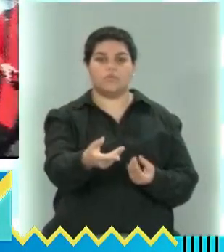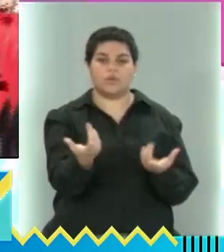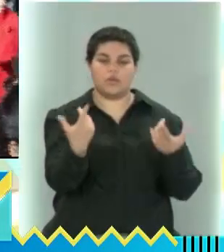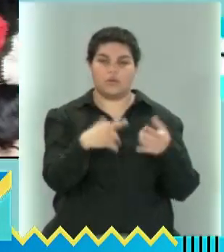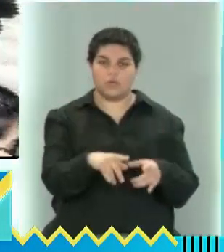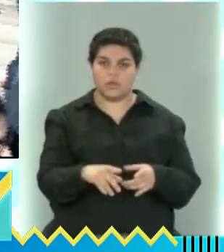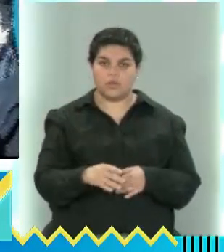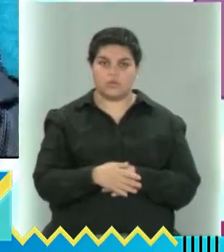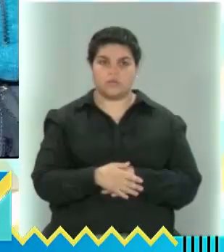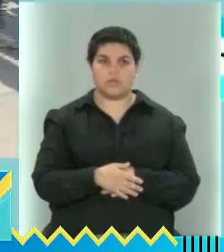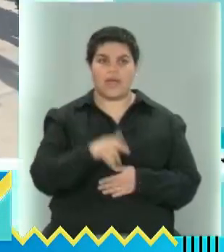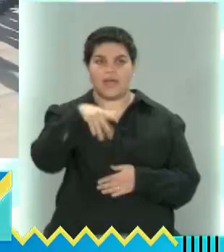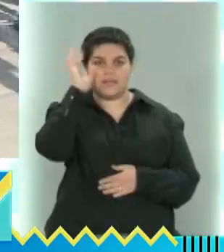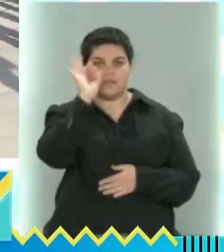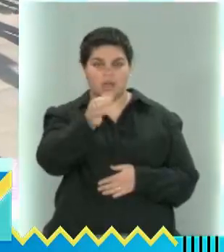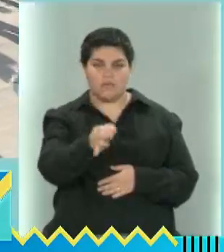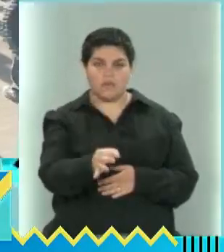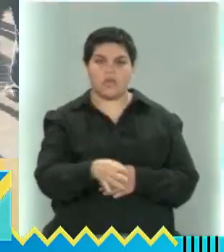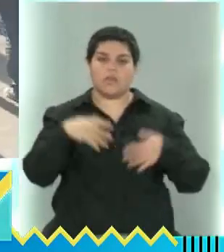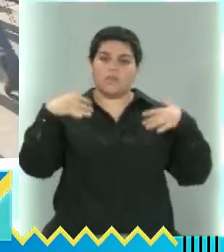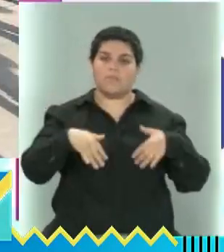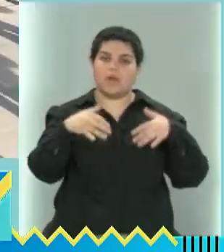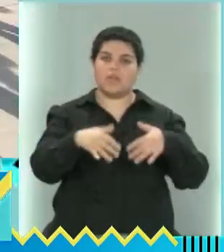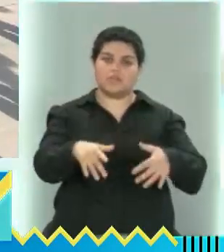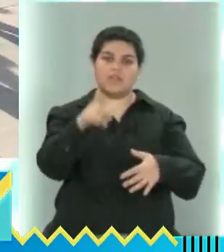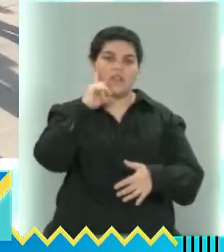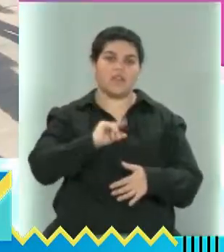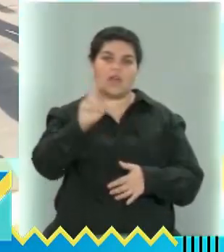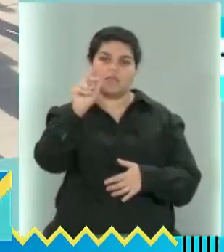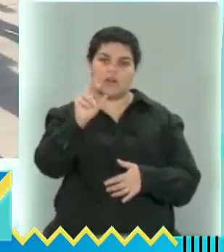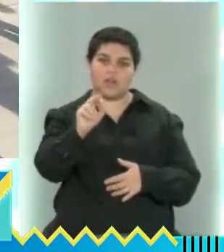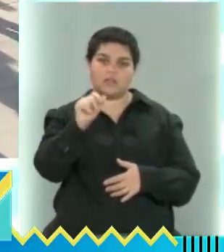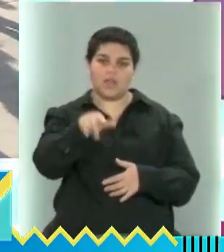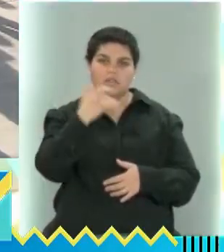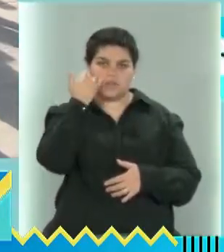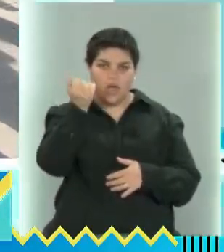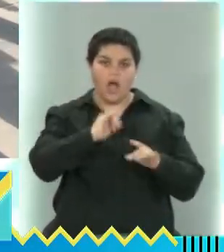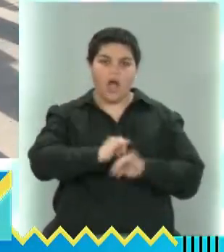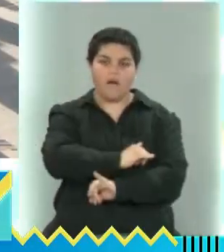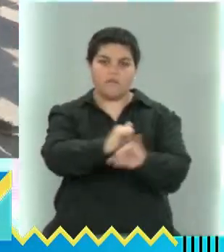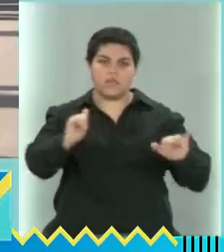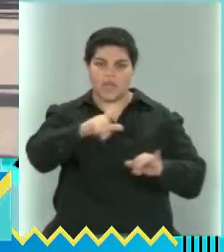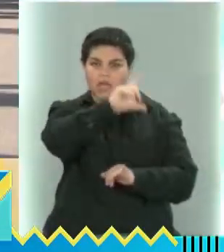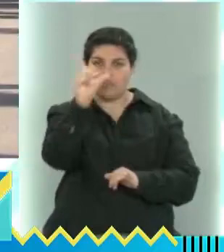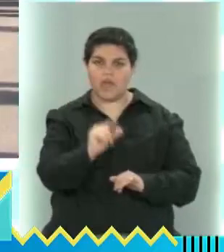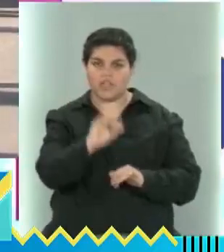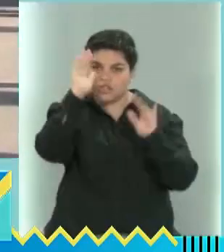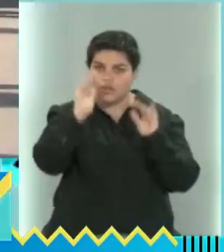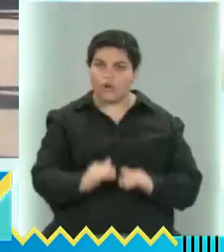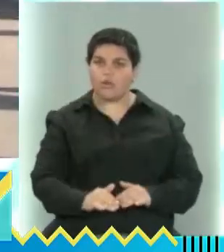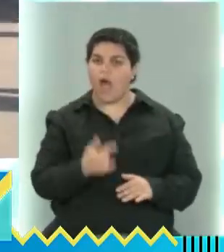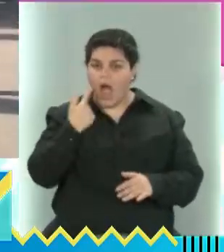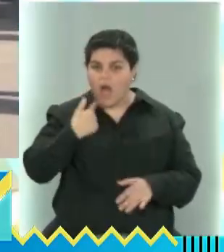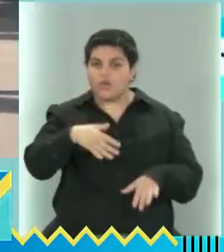¿Sí? Entendiendo que va a haber una marcha nacional el 30, ya lo han anunciado así algunos gremios a nivel nacional. ¿Se puede llegar a